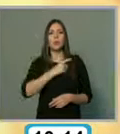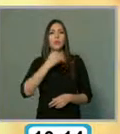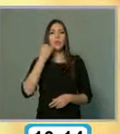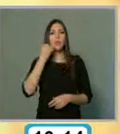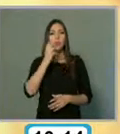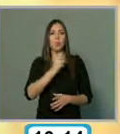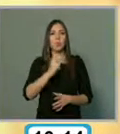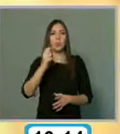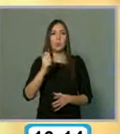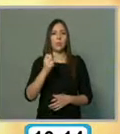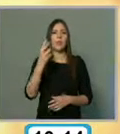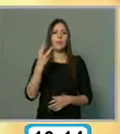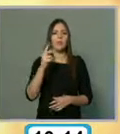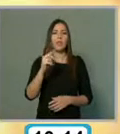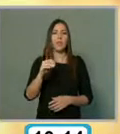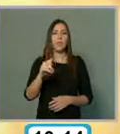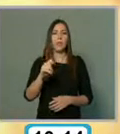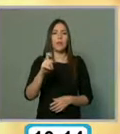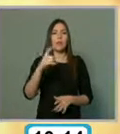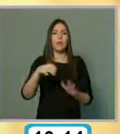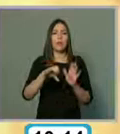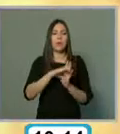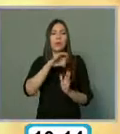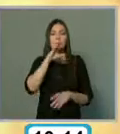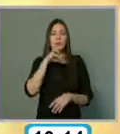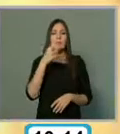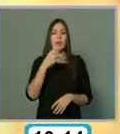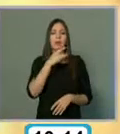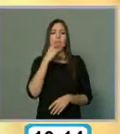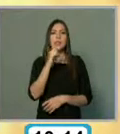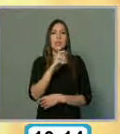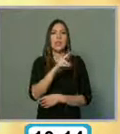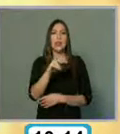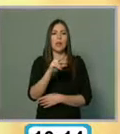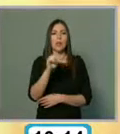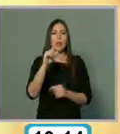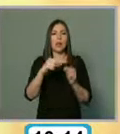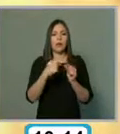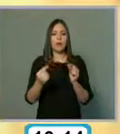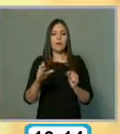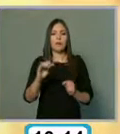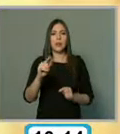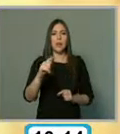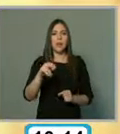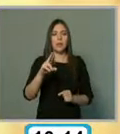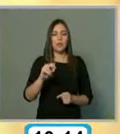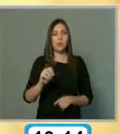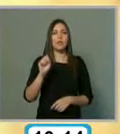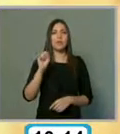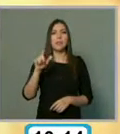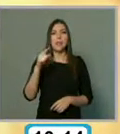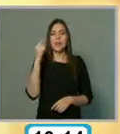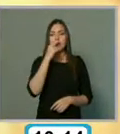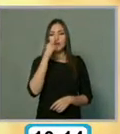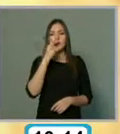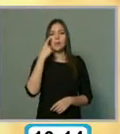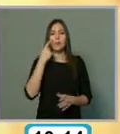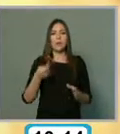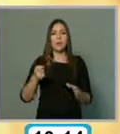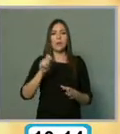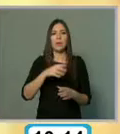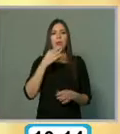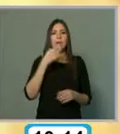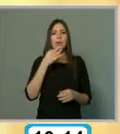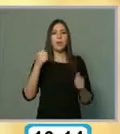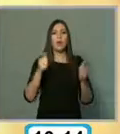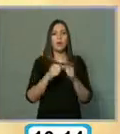3 tomates, un cuarto de cebolla, 3 chiles serranos, una ramita de cilantro, sal y pimienta al gusto. y ya nada más para servir totopos